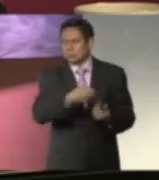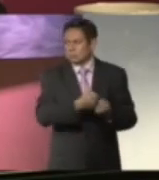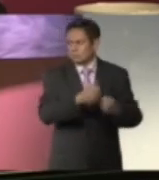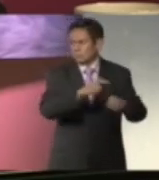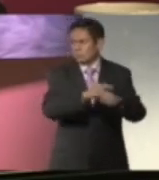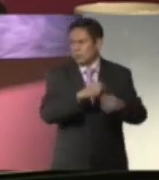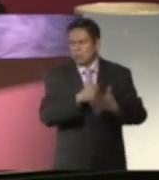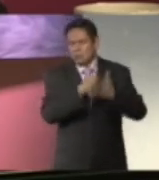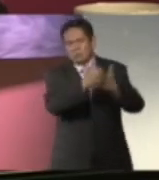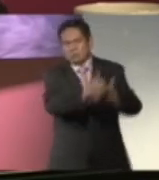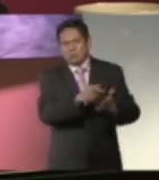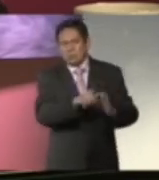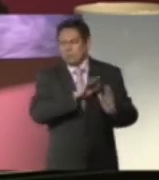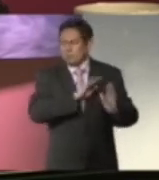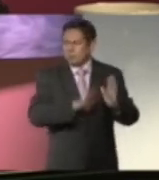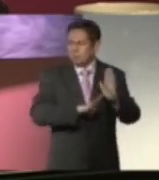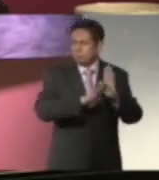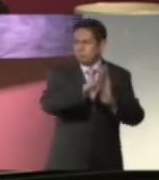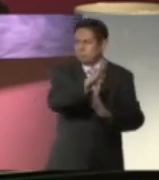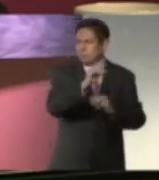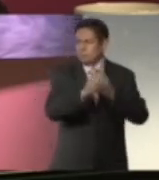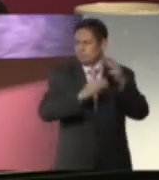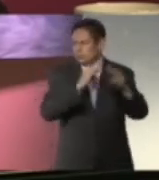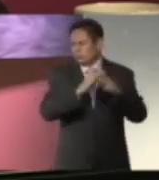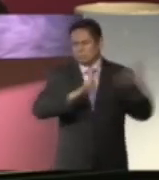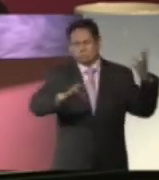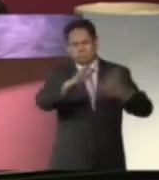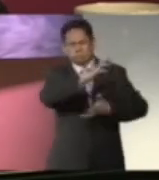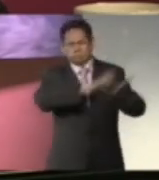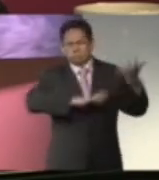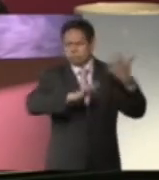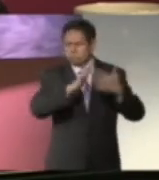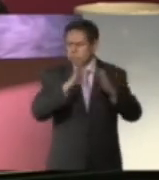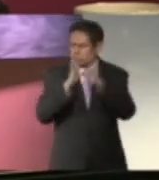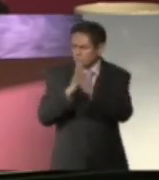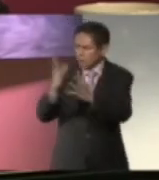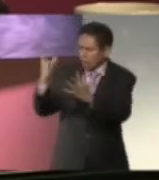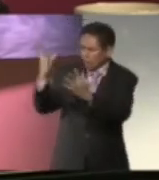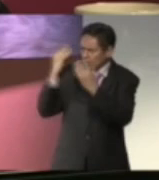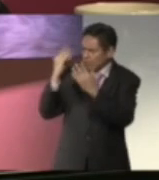estar bien, ¿no? O sea, el mundo está hecho un desastre, ¿no?